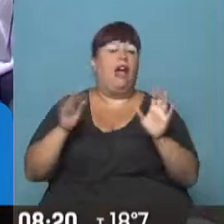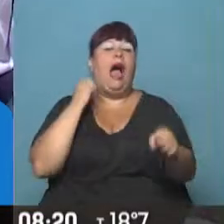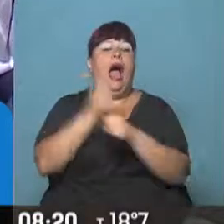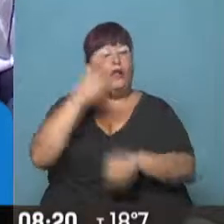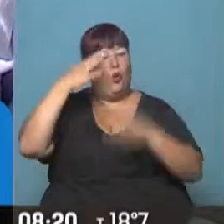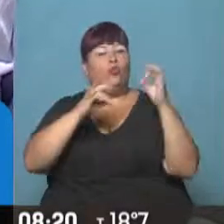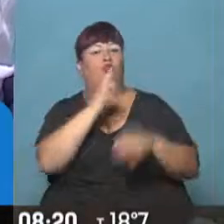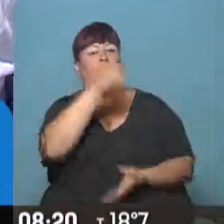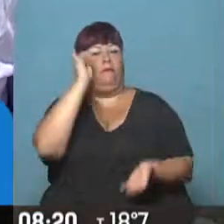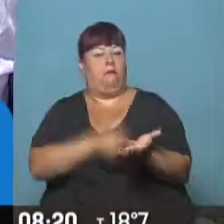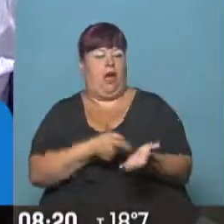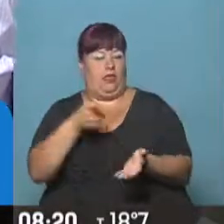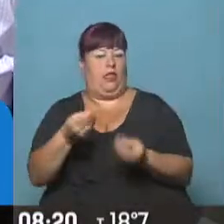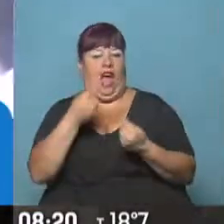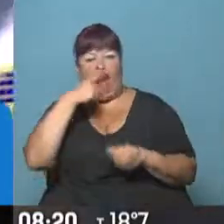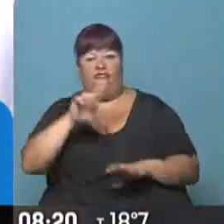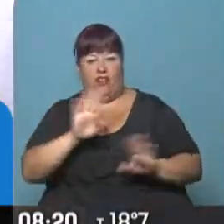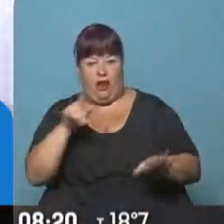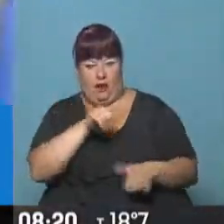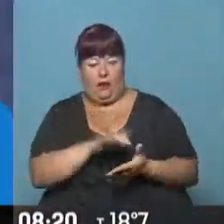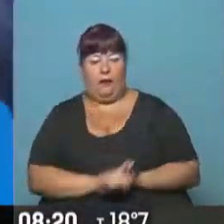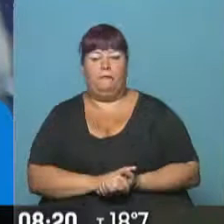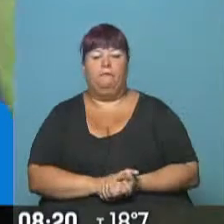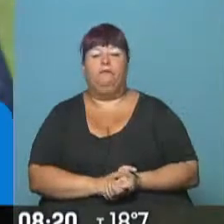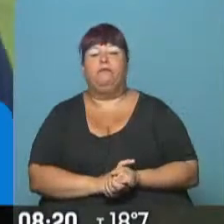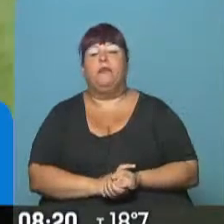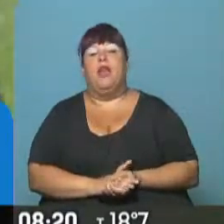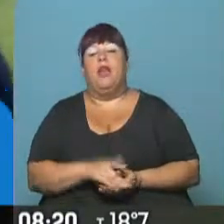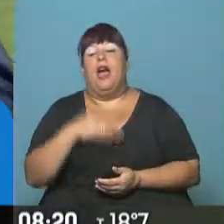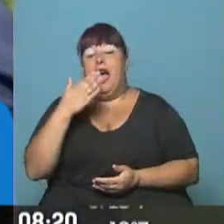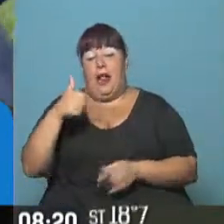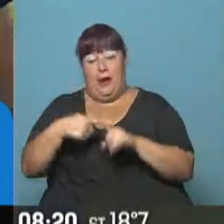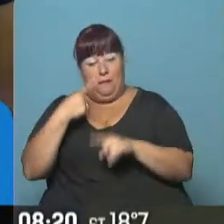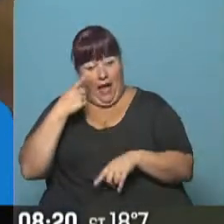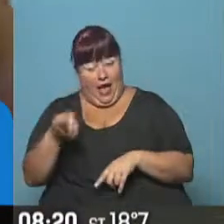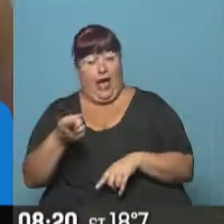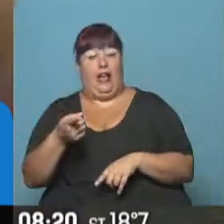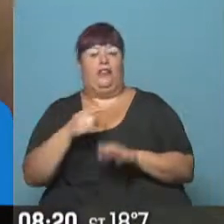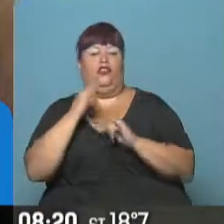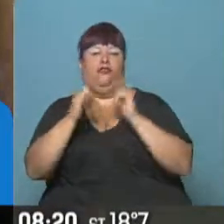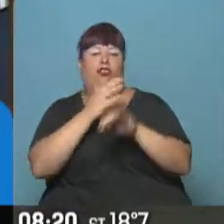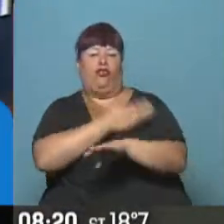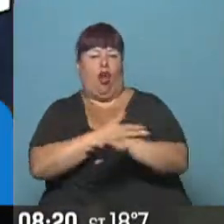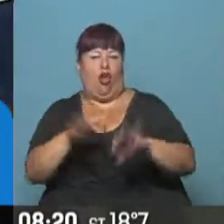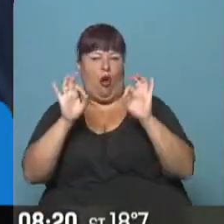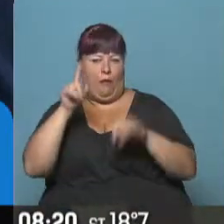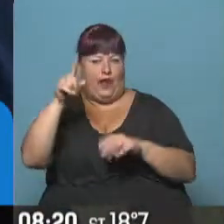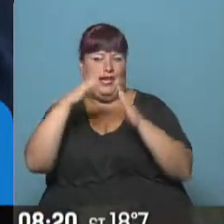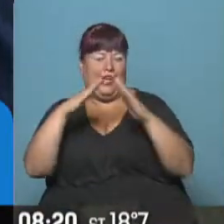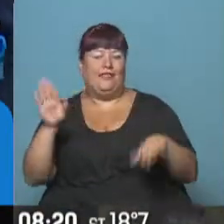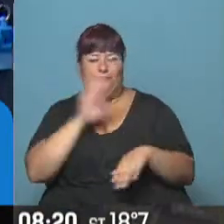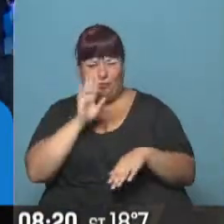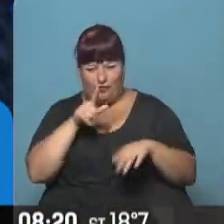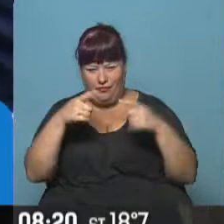la justicia no se expida definitivamente. Y de la palabra de Maximiliano Steinmann con el completo informe desde allí, desde Casa